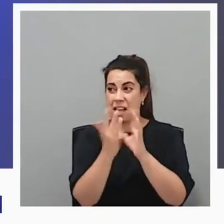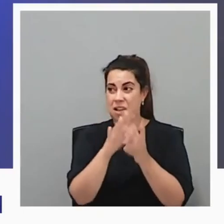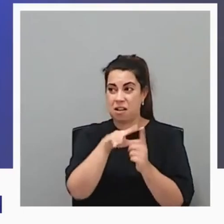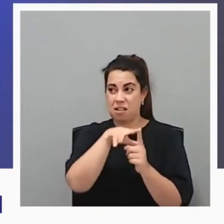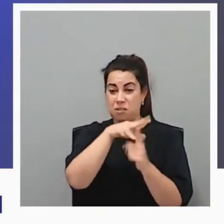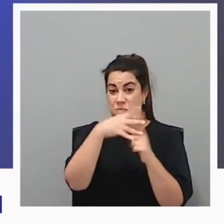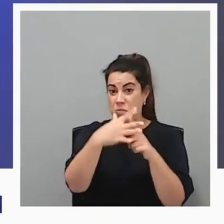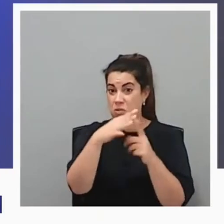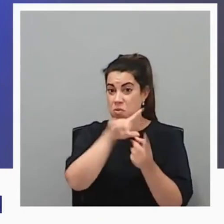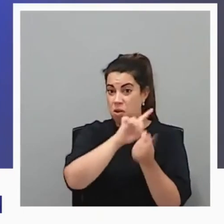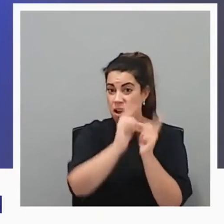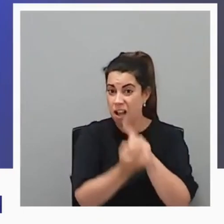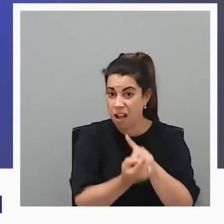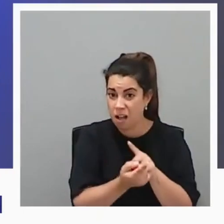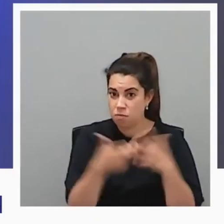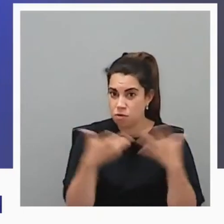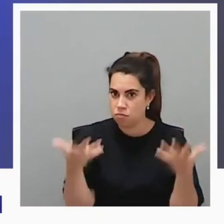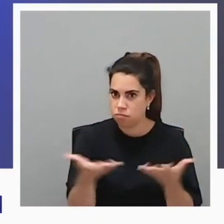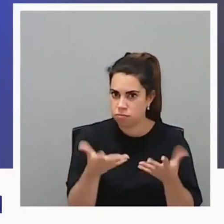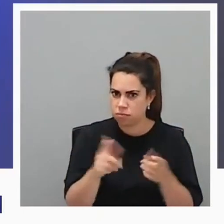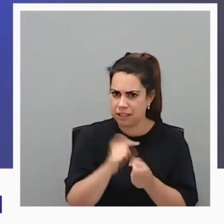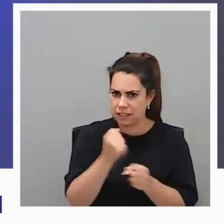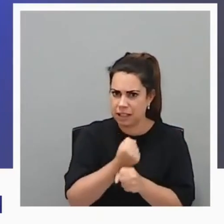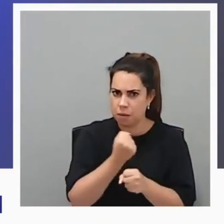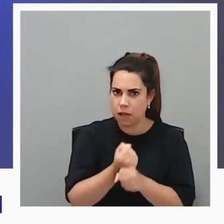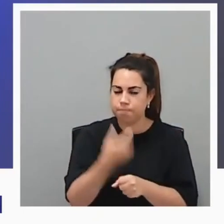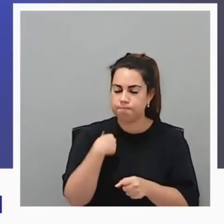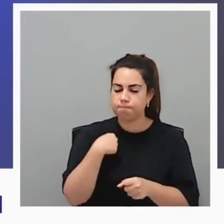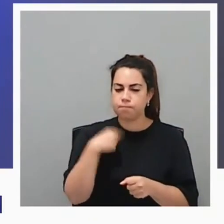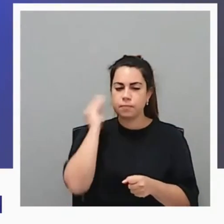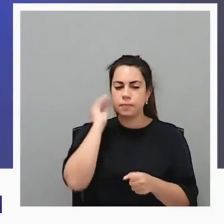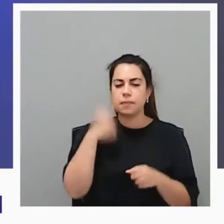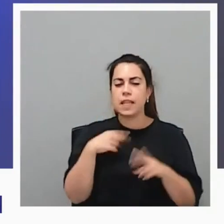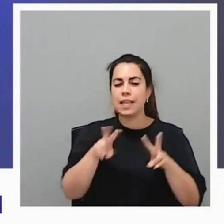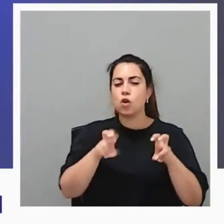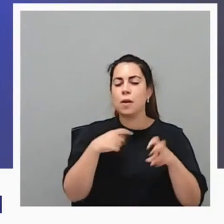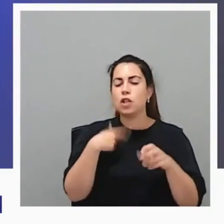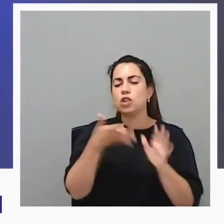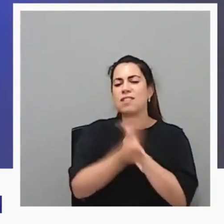social es, primero, para mí innovación es un estado de la mente.